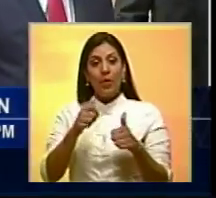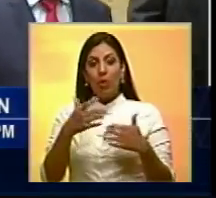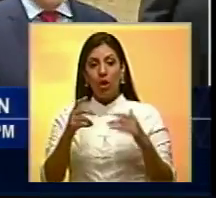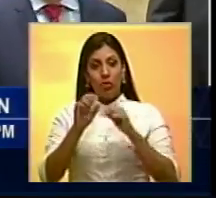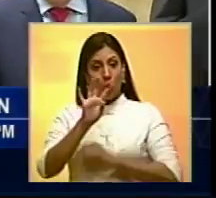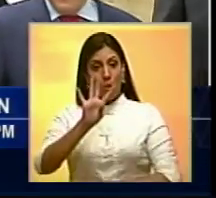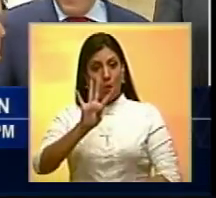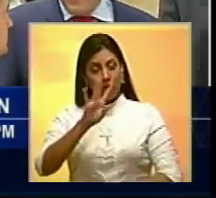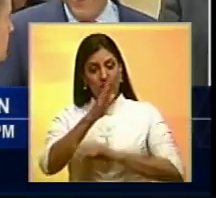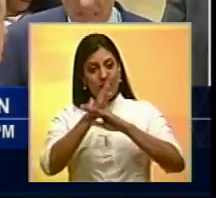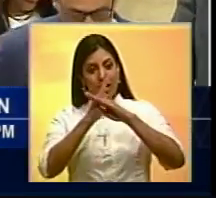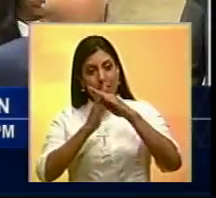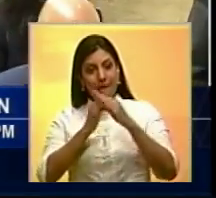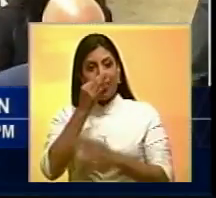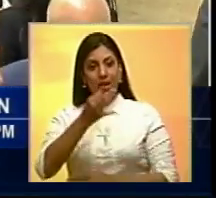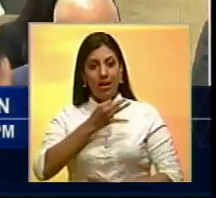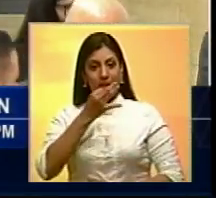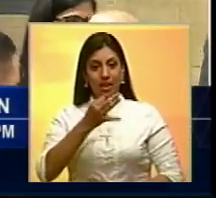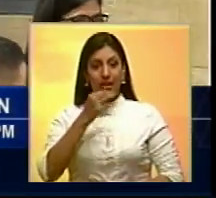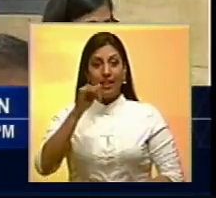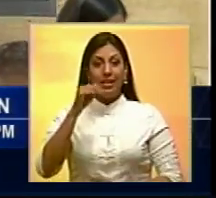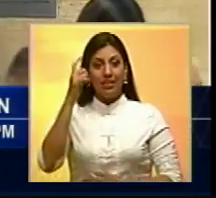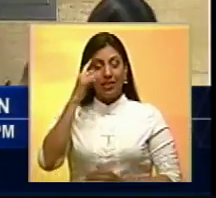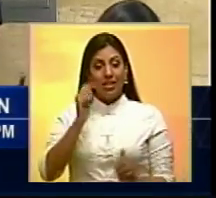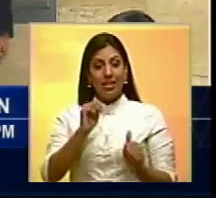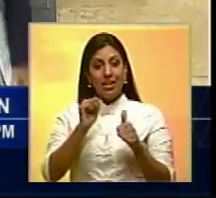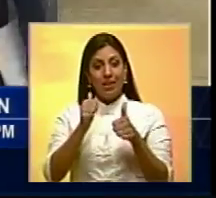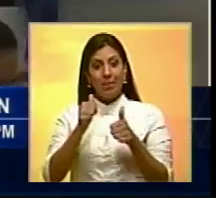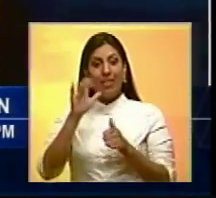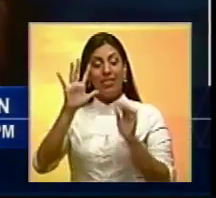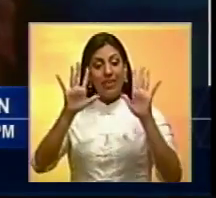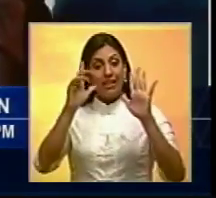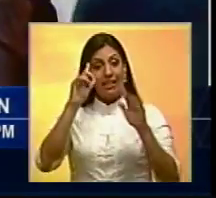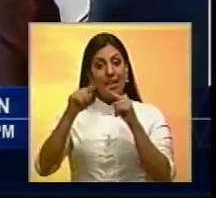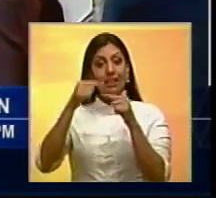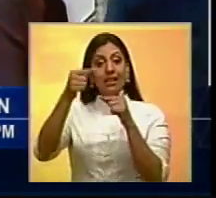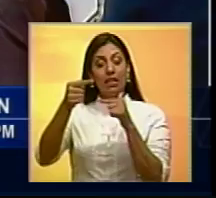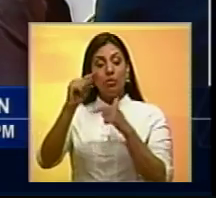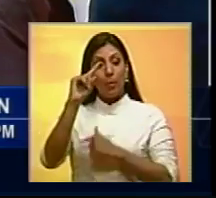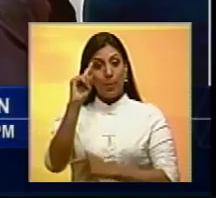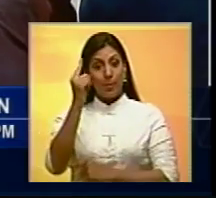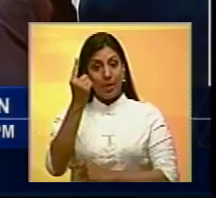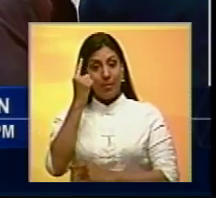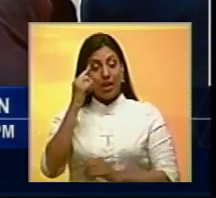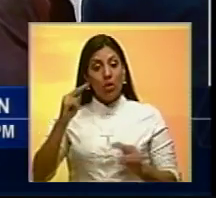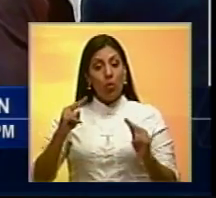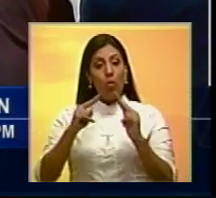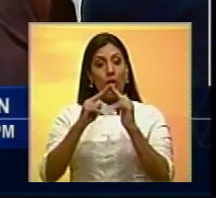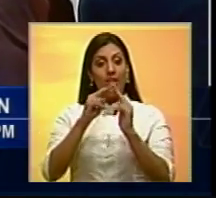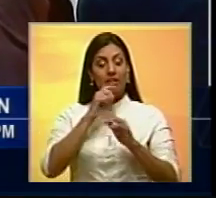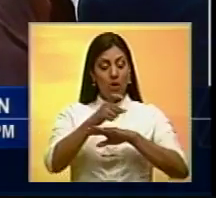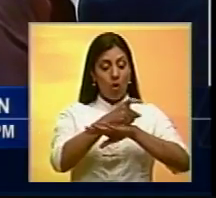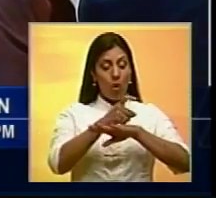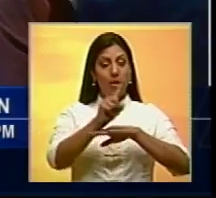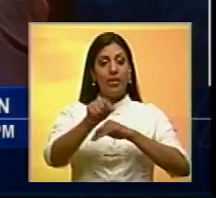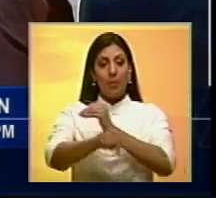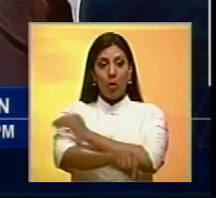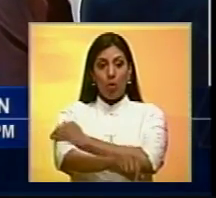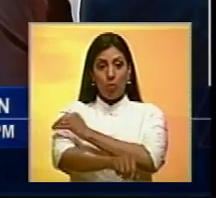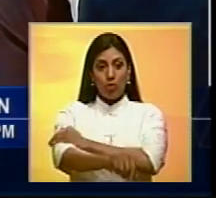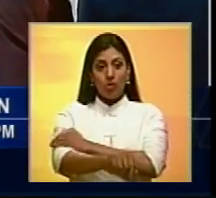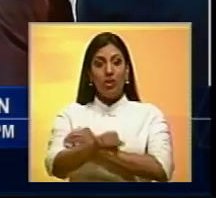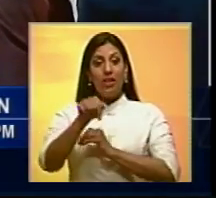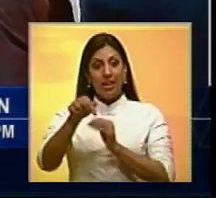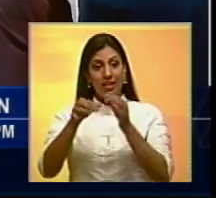las 4:30 de la tarde. Esta cita llega 10 días después del primer encuentro entre gobierno y oposición.